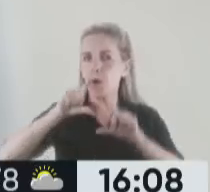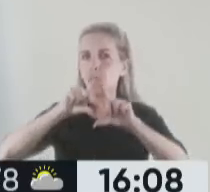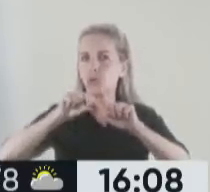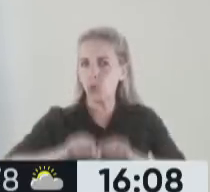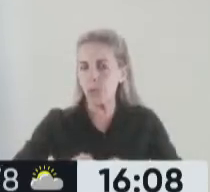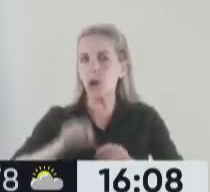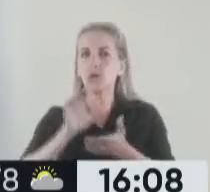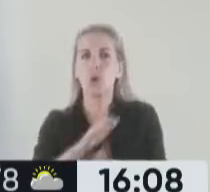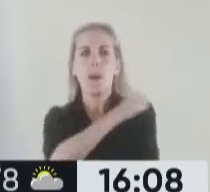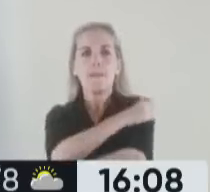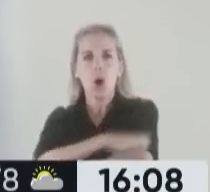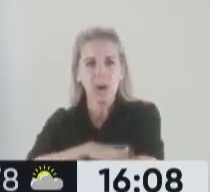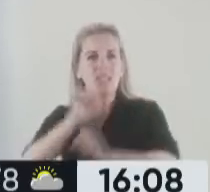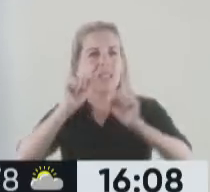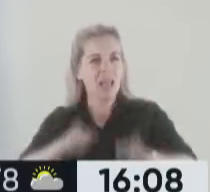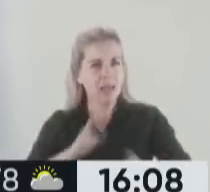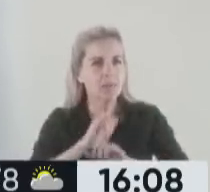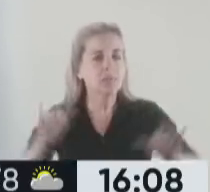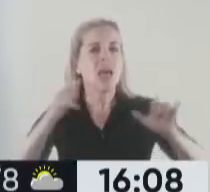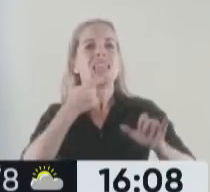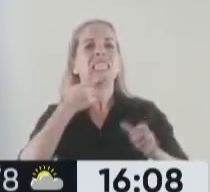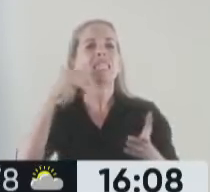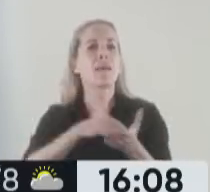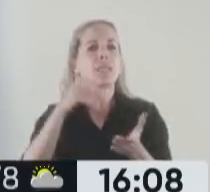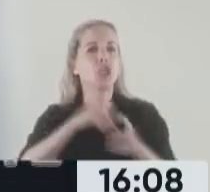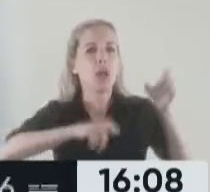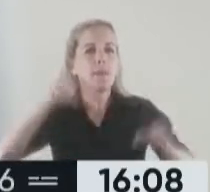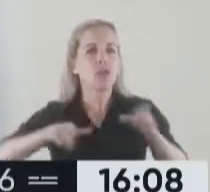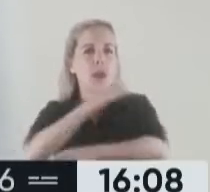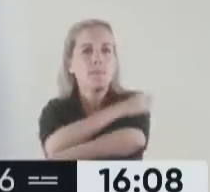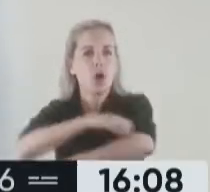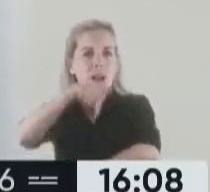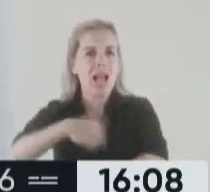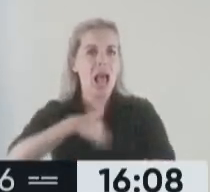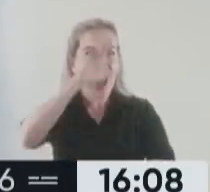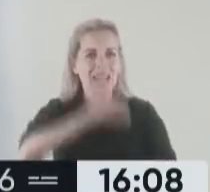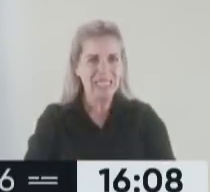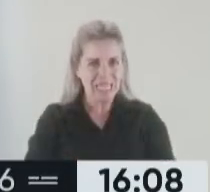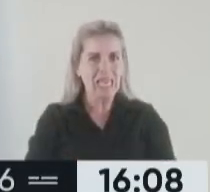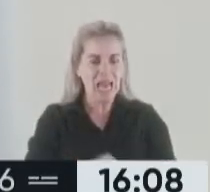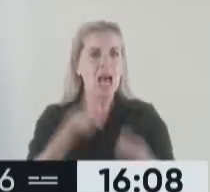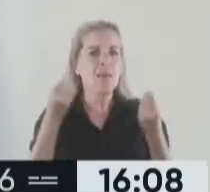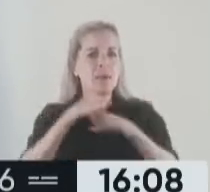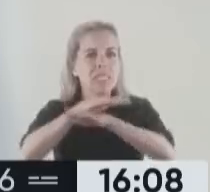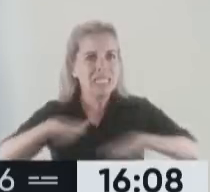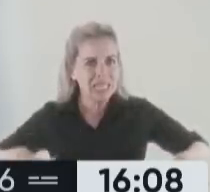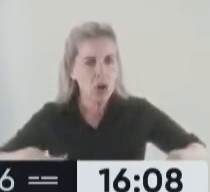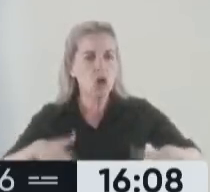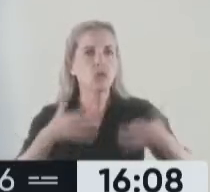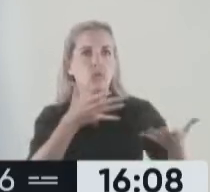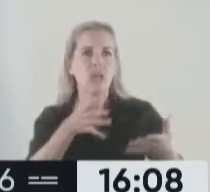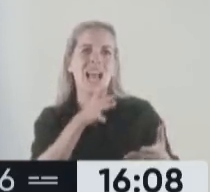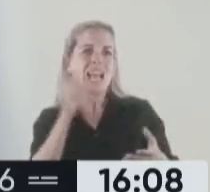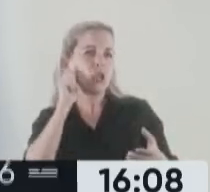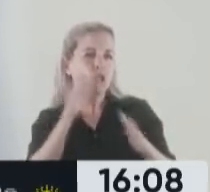índices de pobreza también se van a dar a conocer, 17 millones de pobres aproximadamente en la Argentina. Lo que pasa con los chicos, más del 50% de 14 años también atravesando